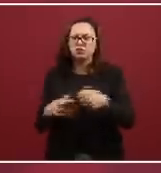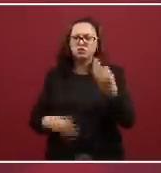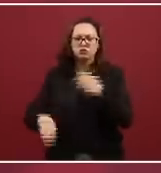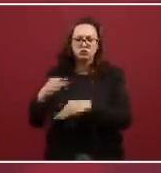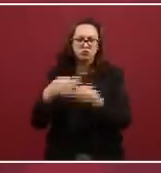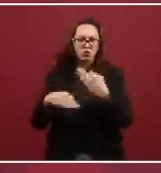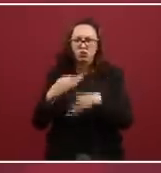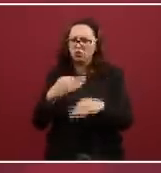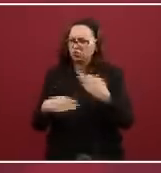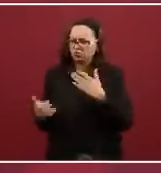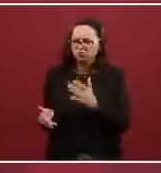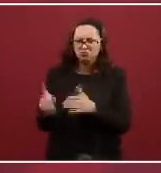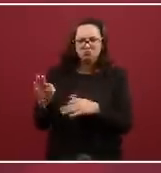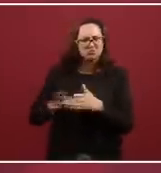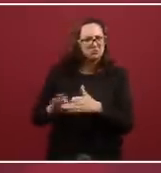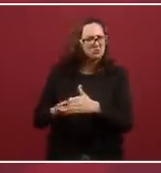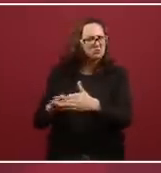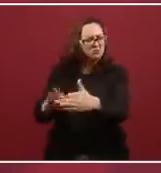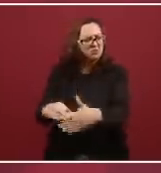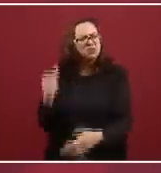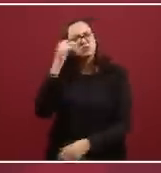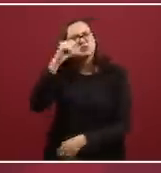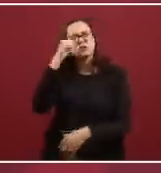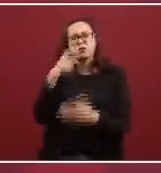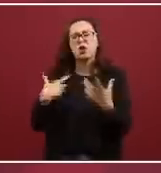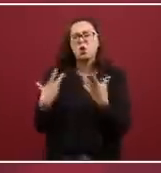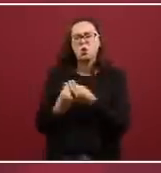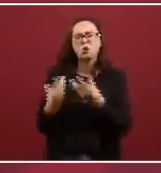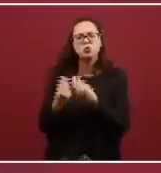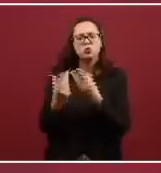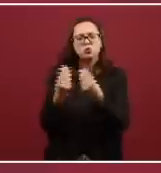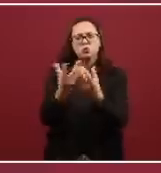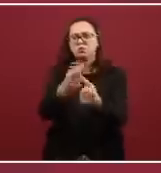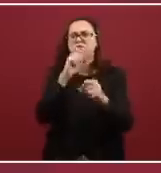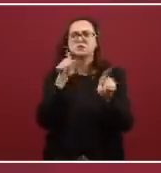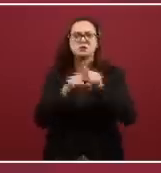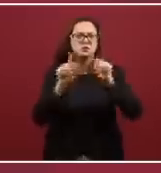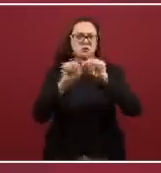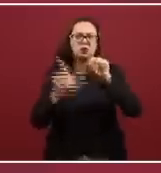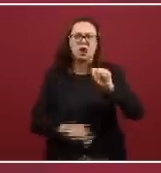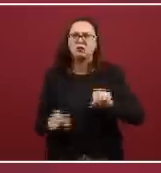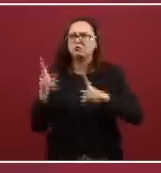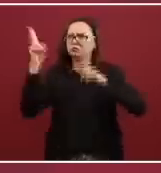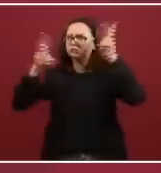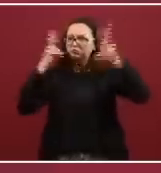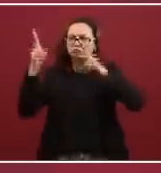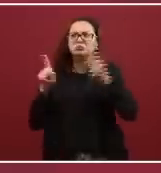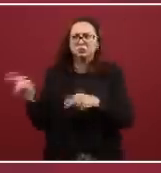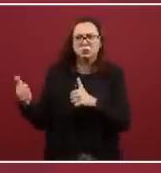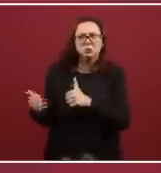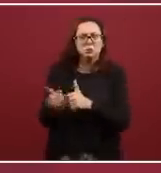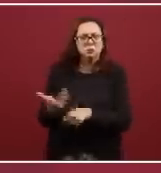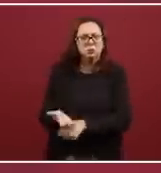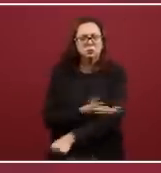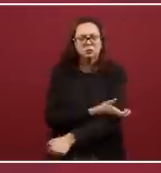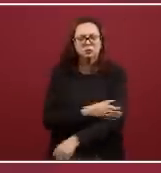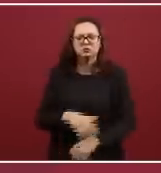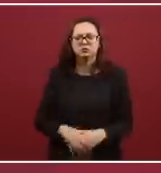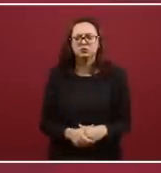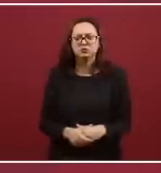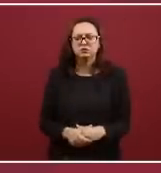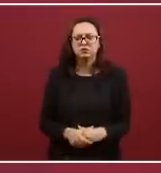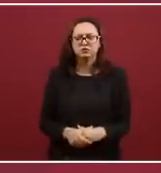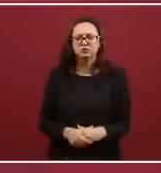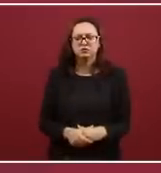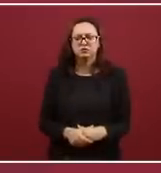con nosotros y va a estar y también los despliegues que hacemos en el sur del país el nombramiento de francisco garduño es para este